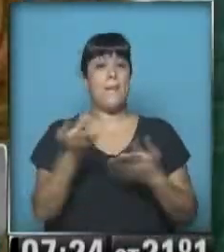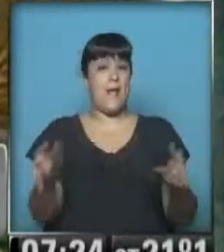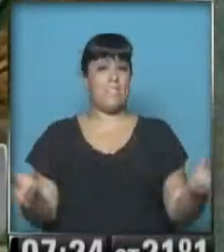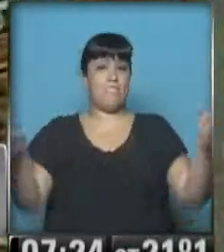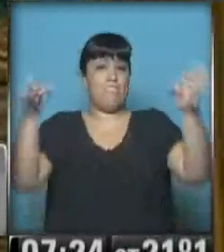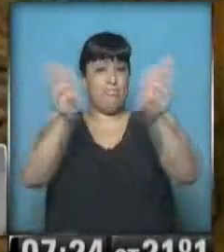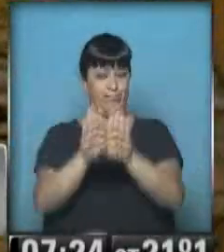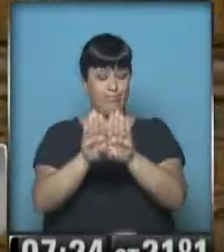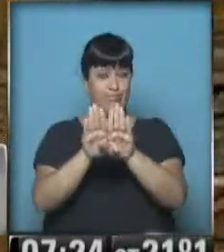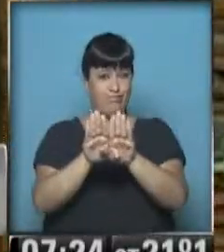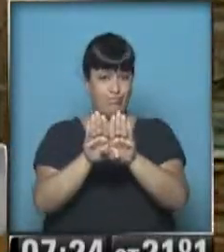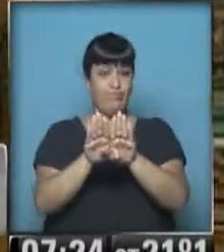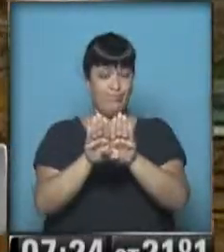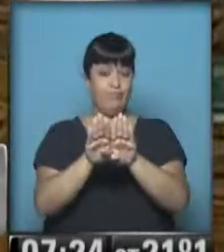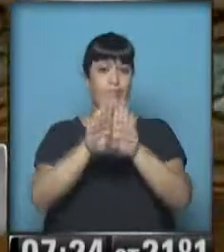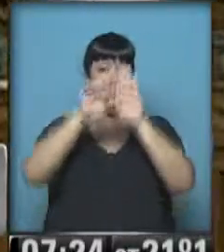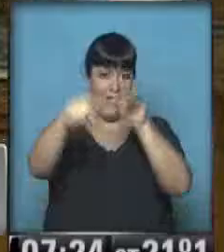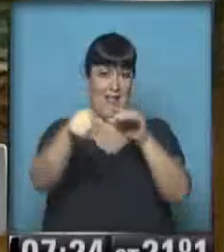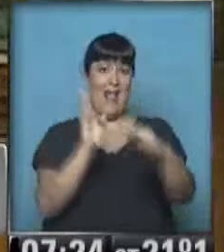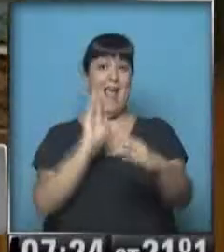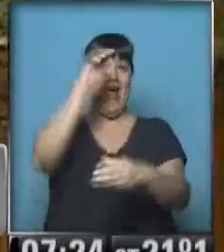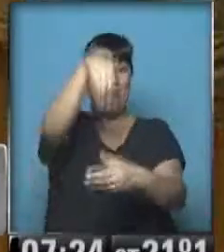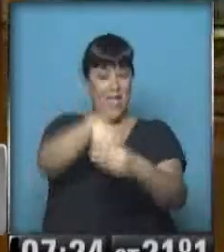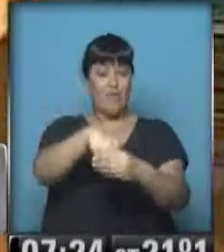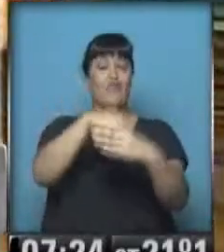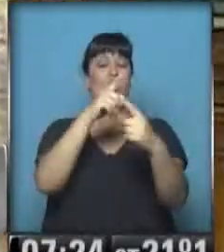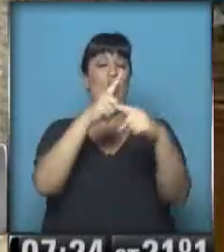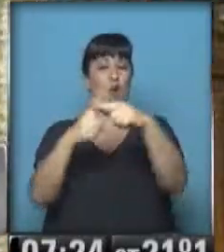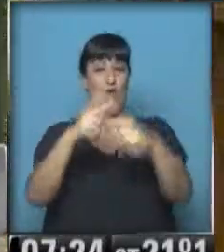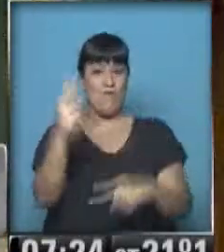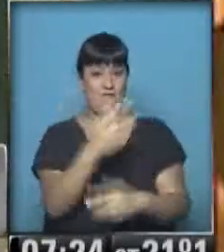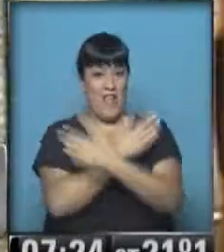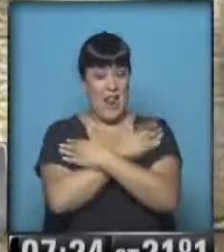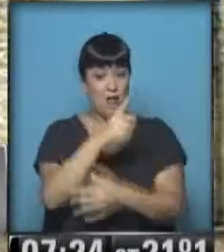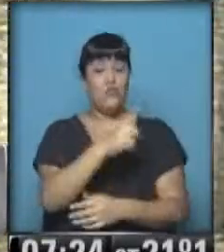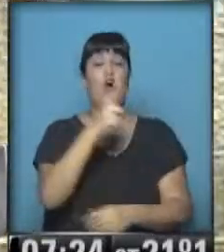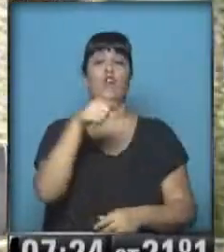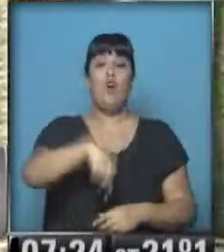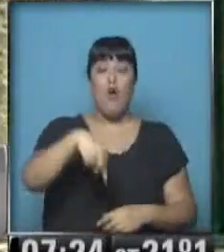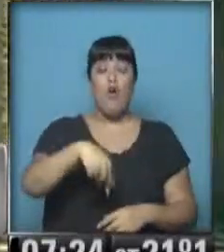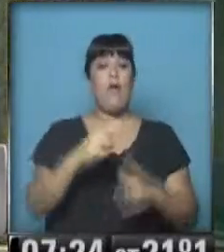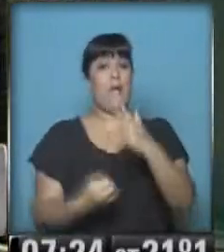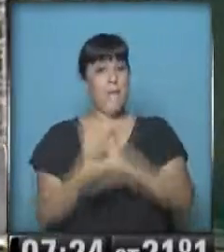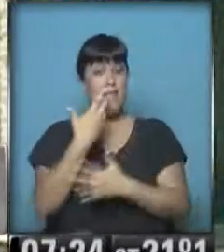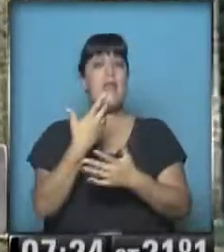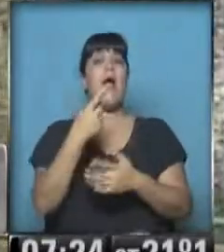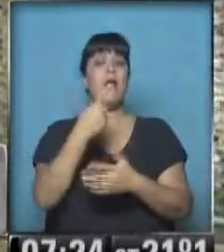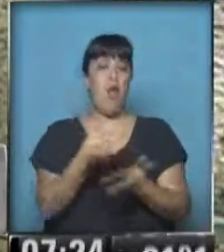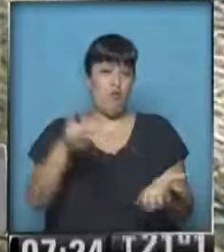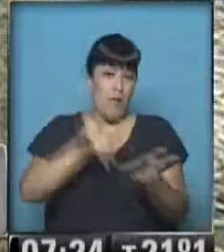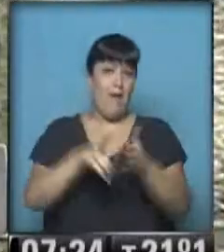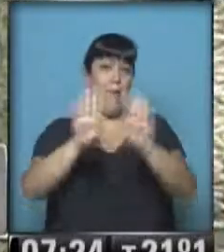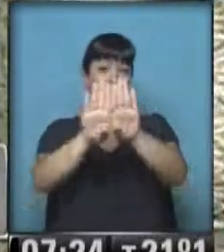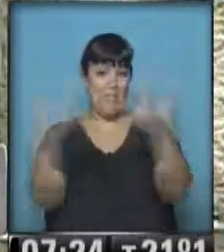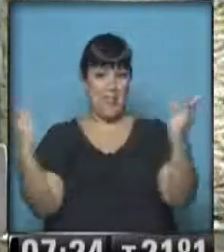puertas de este lugar donde se despiden a Emir Omar Chabán, hasta que en la mañana se vuelva a abrir para que los deudos y